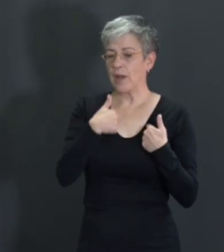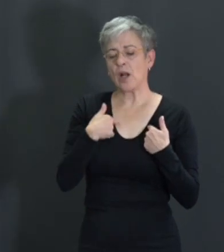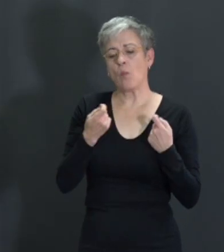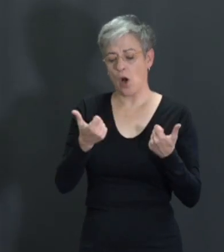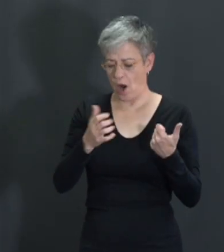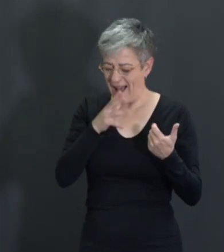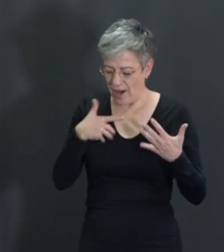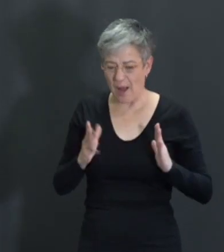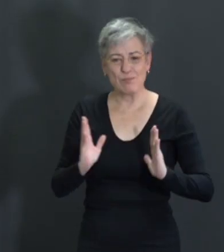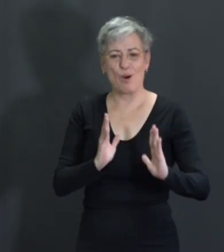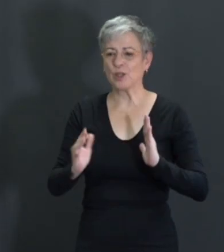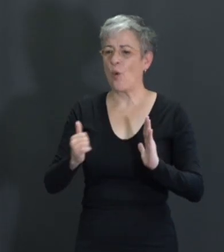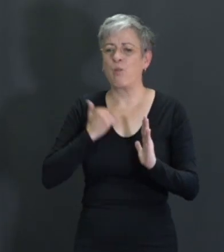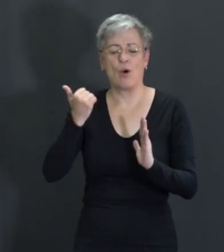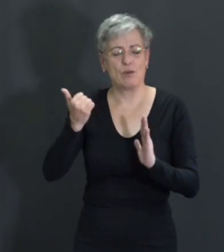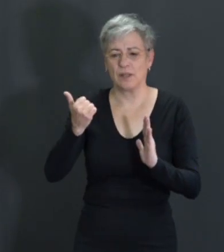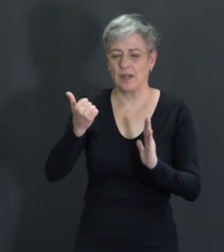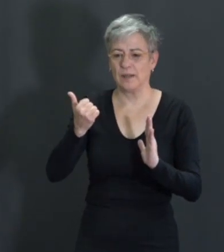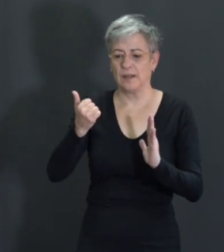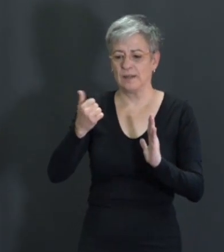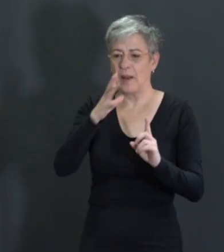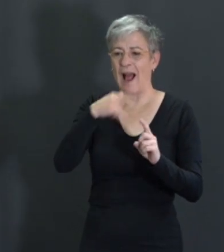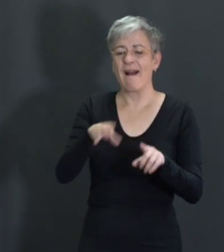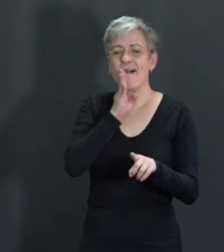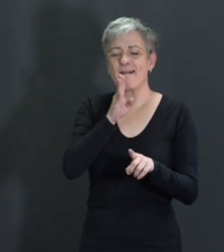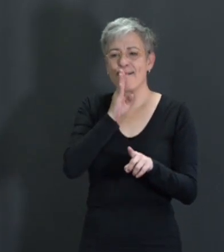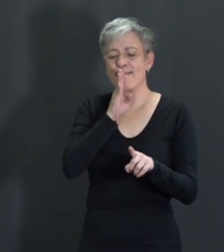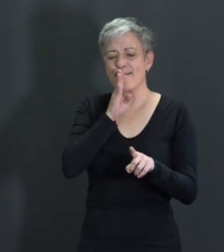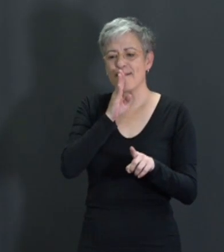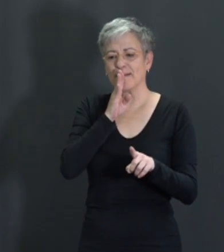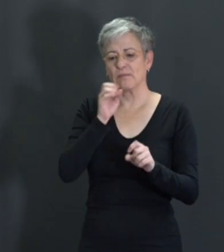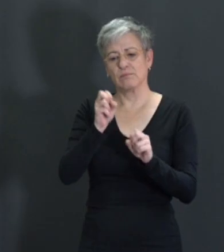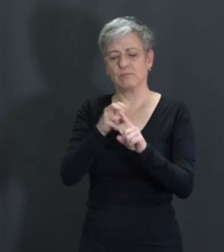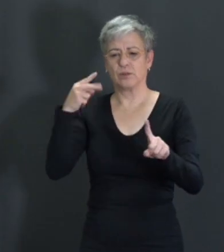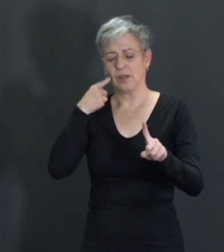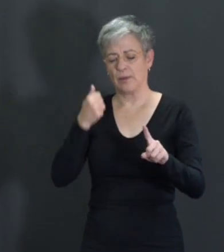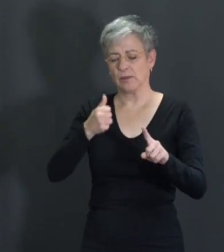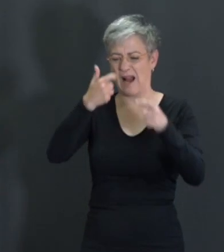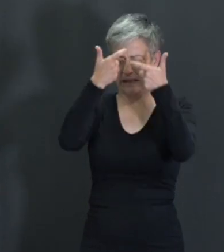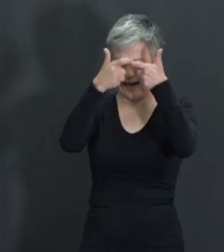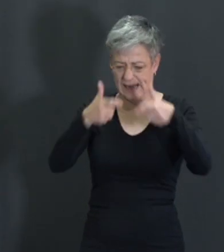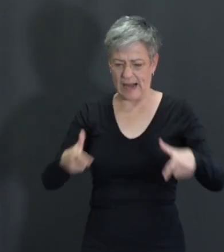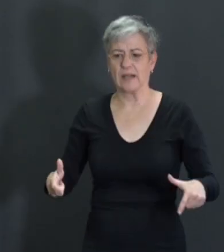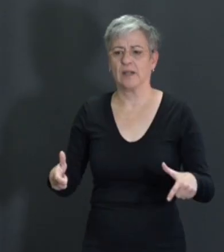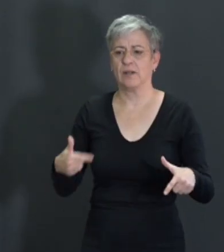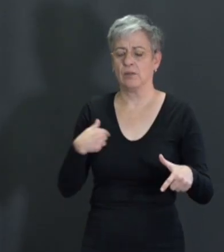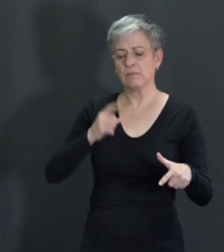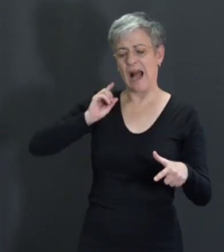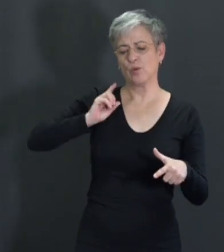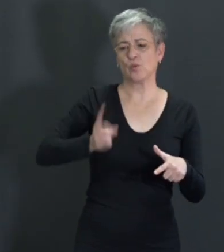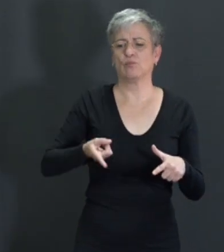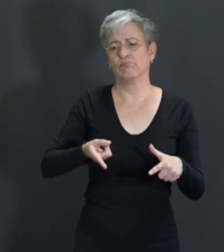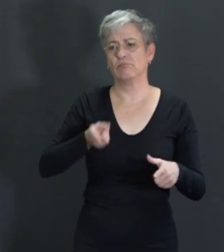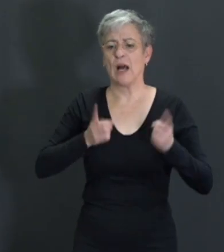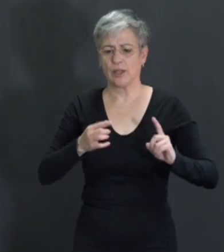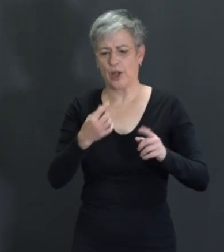¿no?, de dar la vuelta a ese enfoque absolutamente vertical y en ese sentido pues jerárquico, por no llamarlo autoritario,